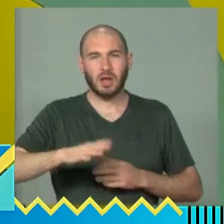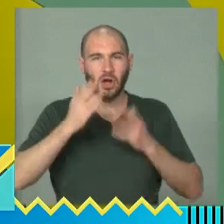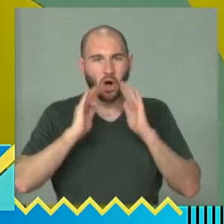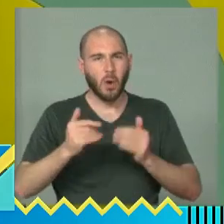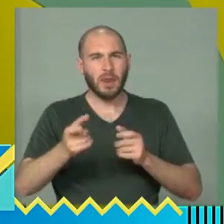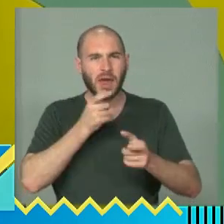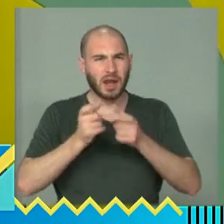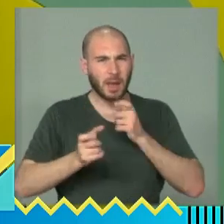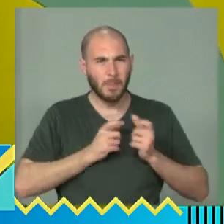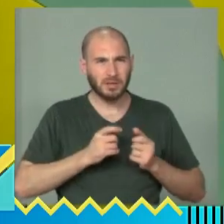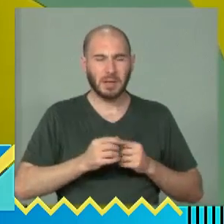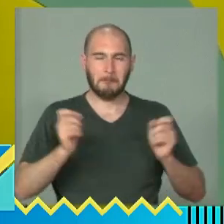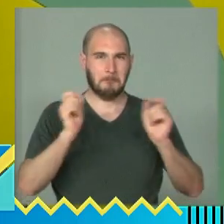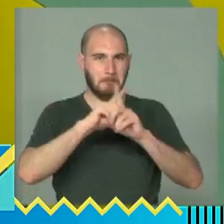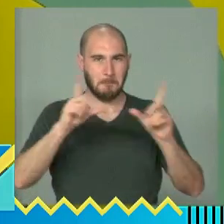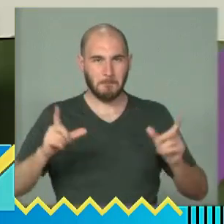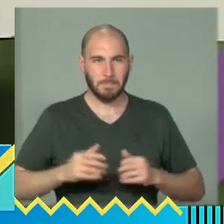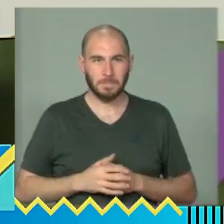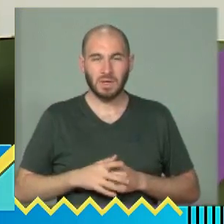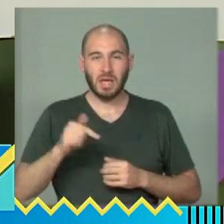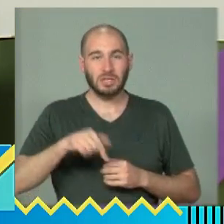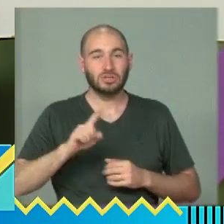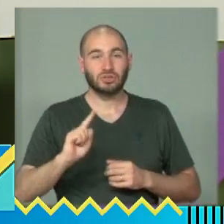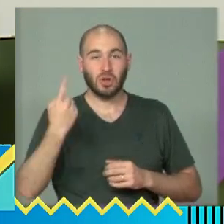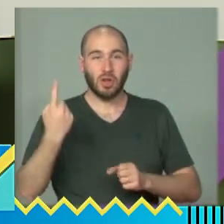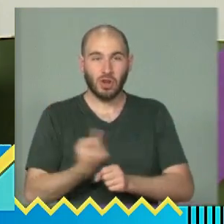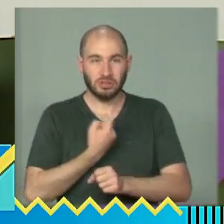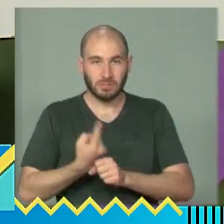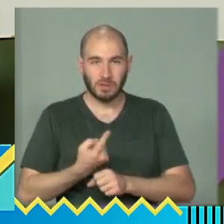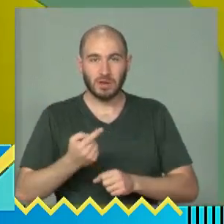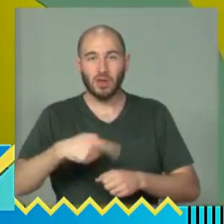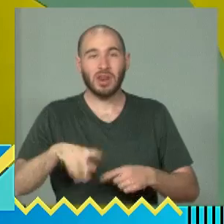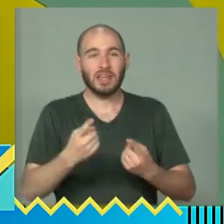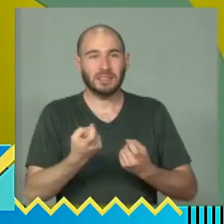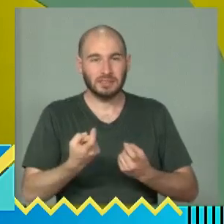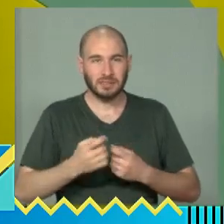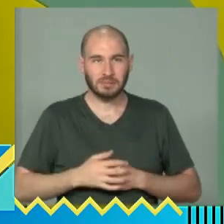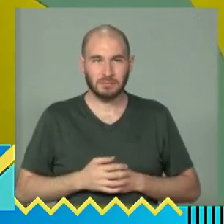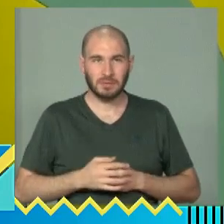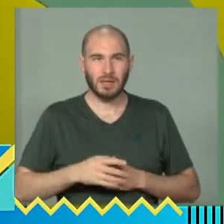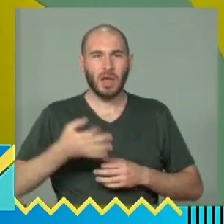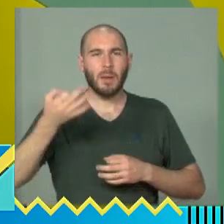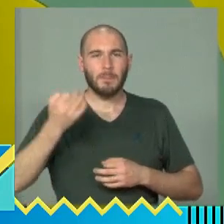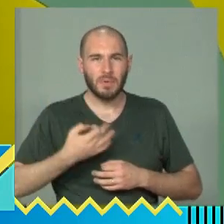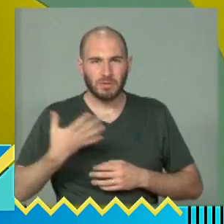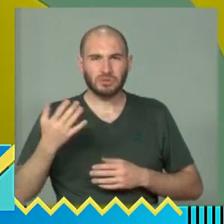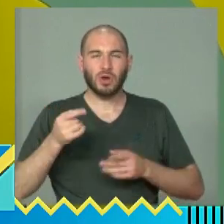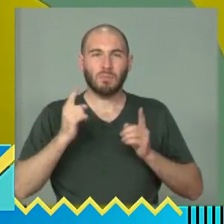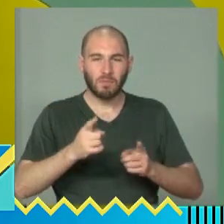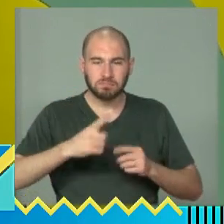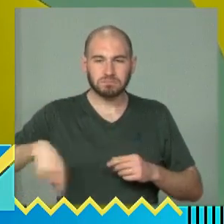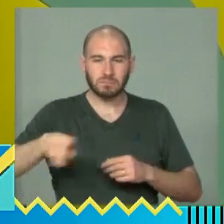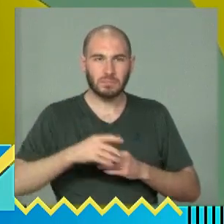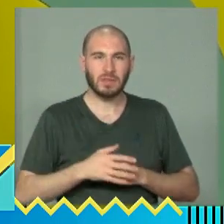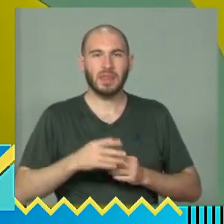fue impresionante. Pero esto no se puede hacer solo, esto necesitas el acompañamiento de los profes, de los docentes, de los